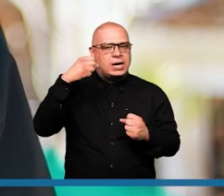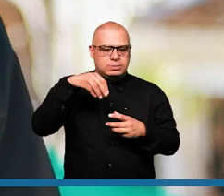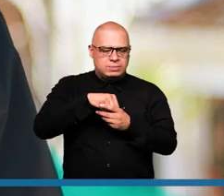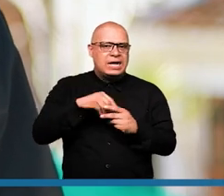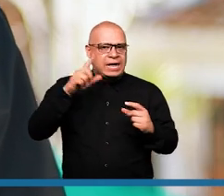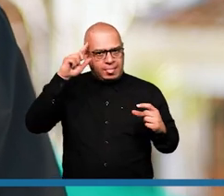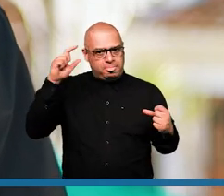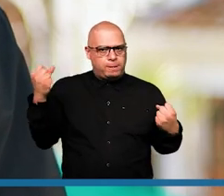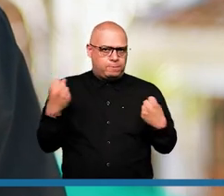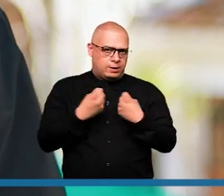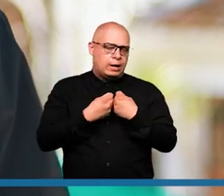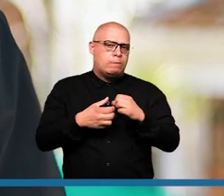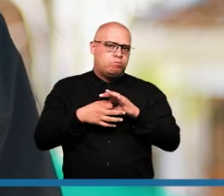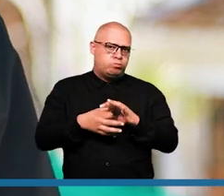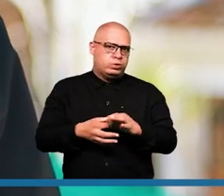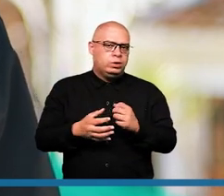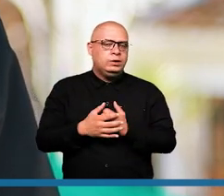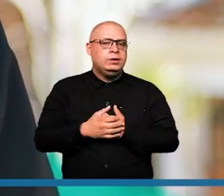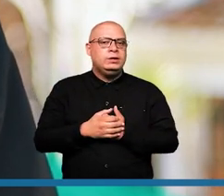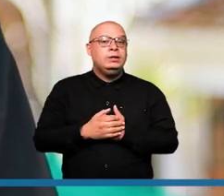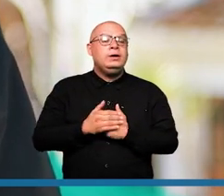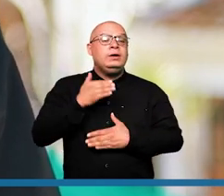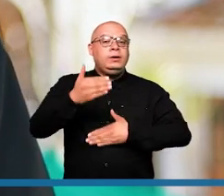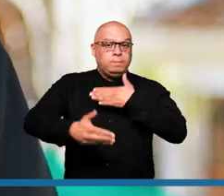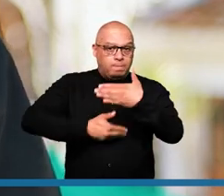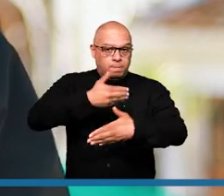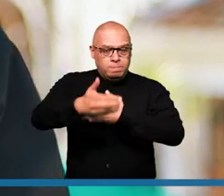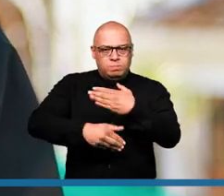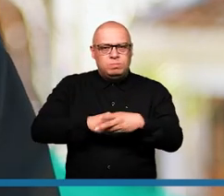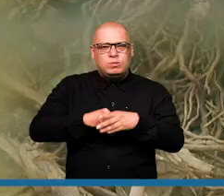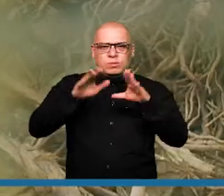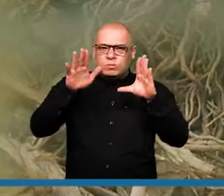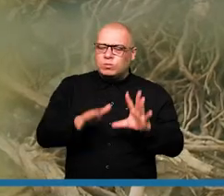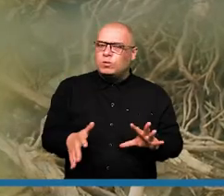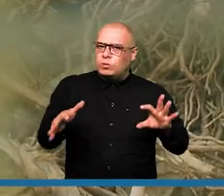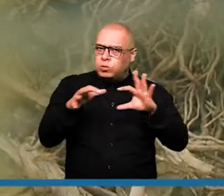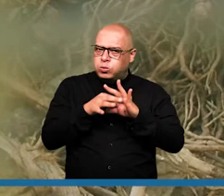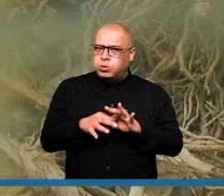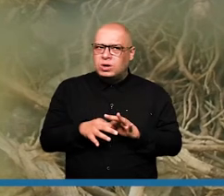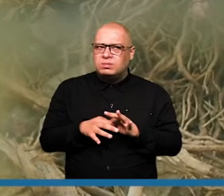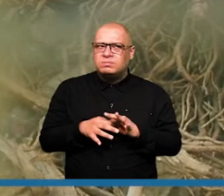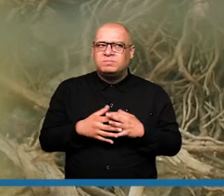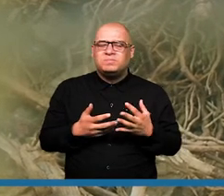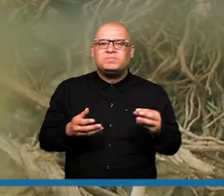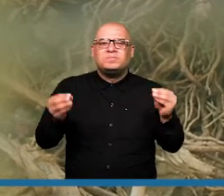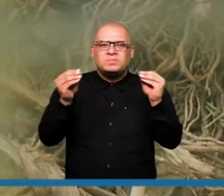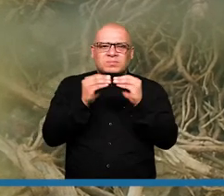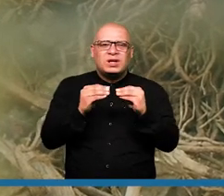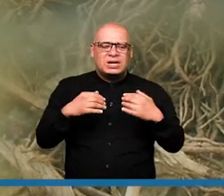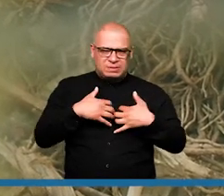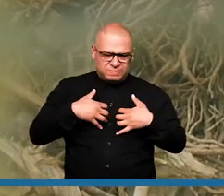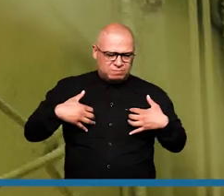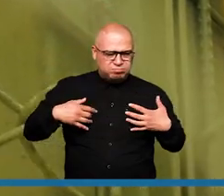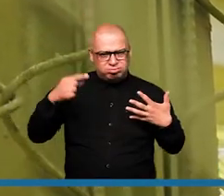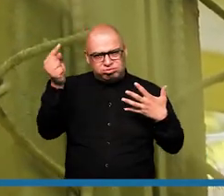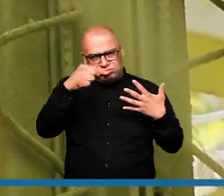articulado. Todo este proceso ha logrado la atención de cada vez un número mayor de fauna silvestre, cada vez son mayores los